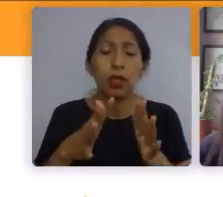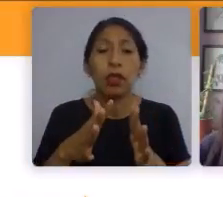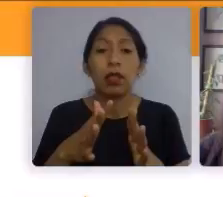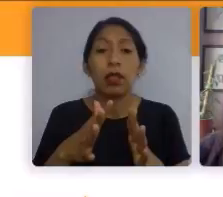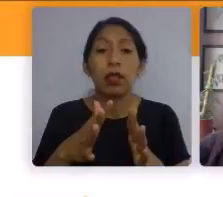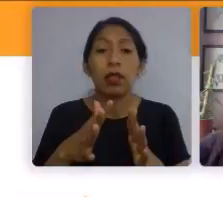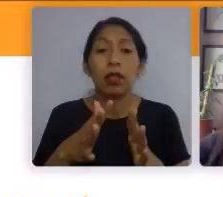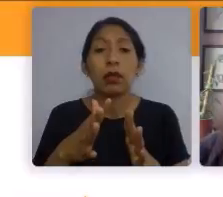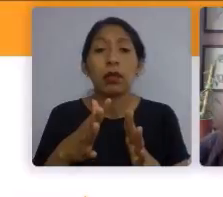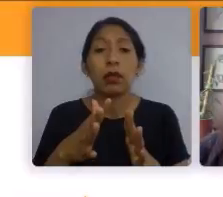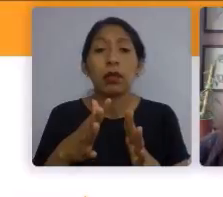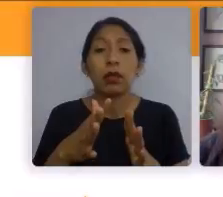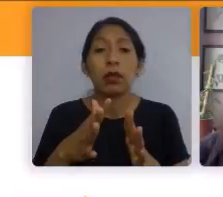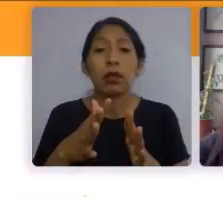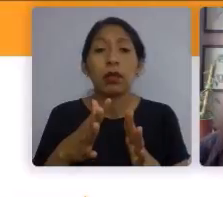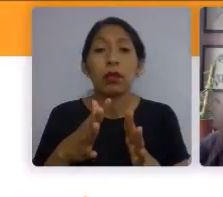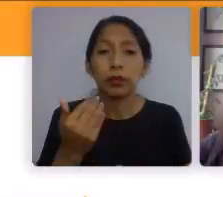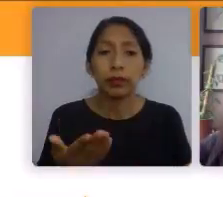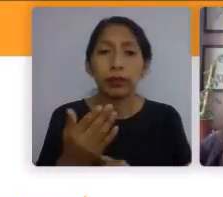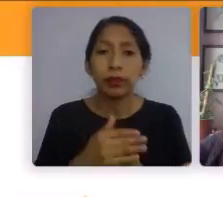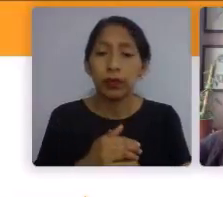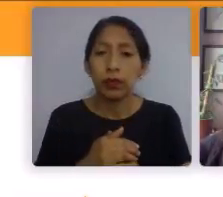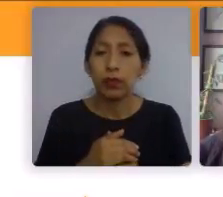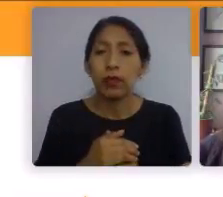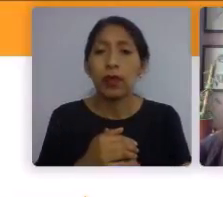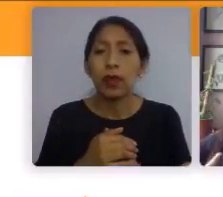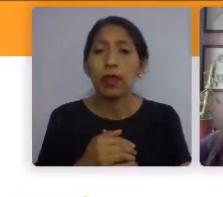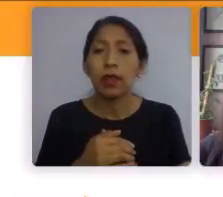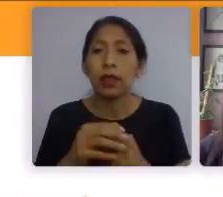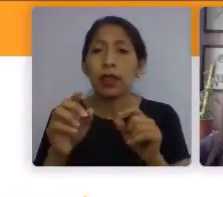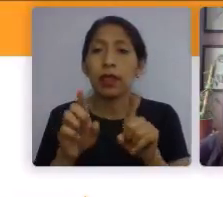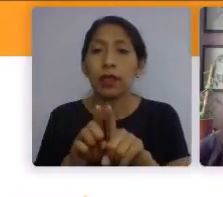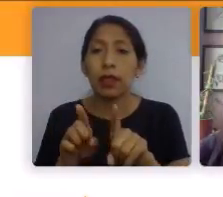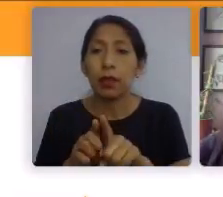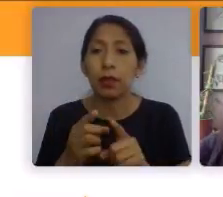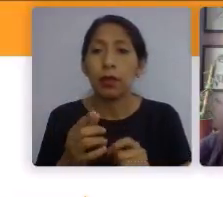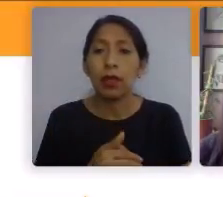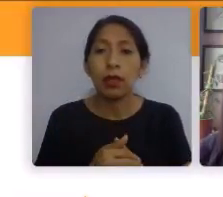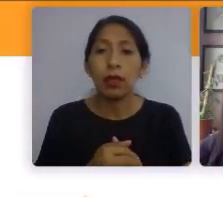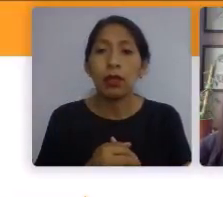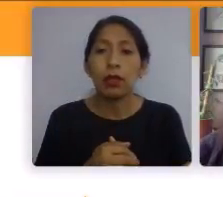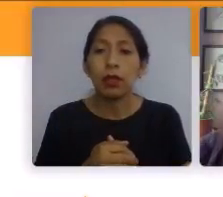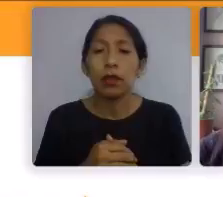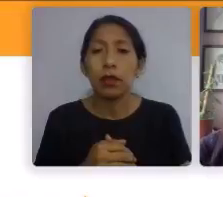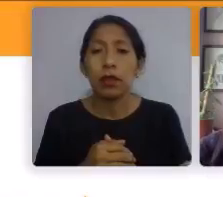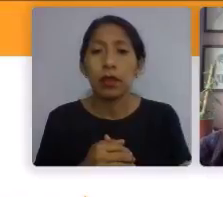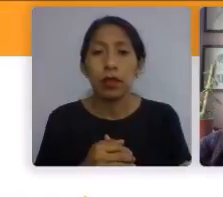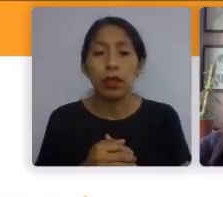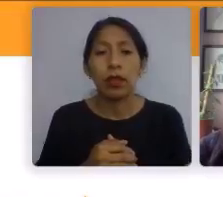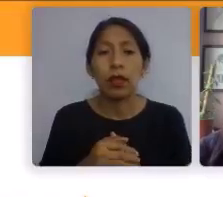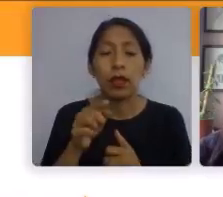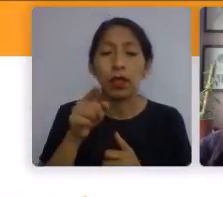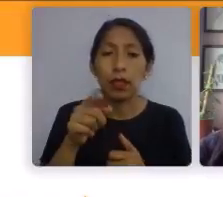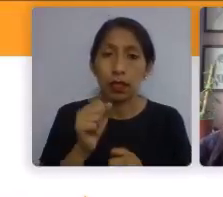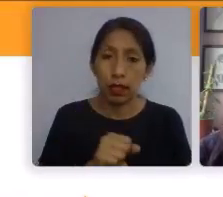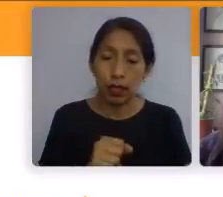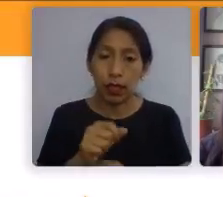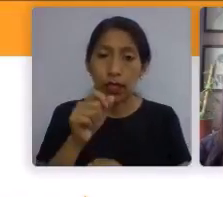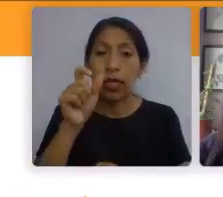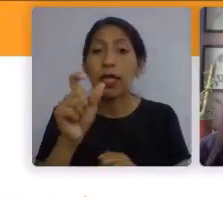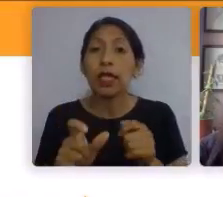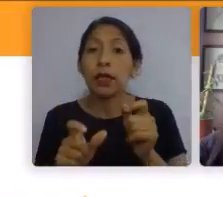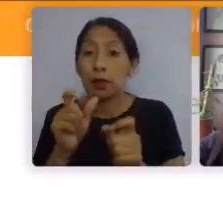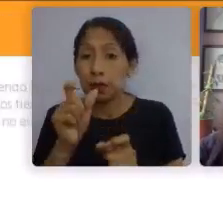que otros países de la región. Y justamente la tasa de desempleo es baja. Entonces, las